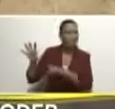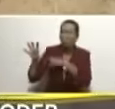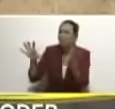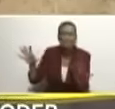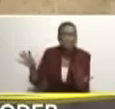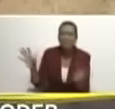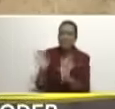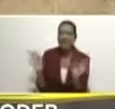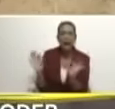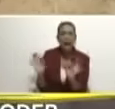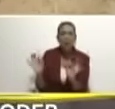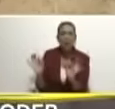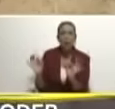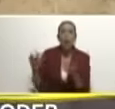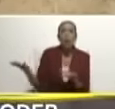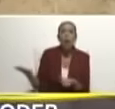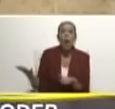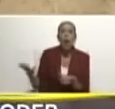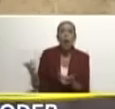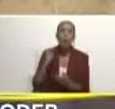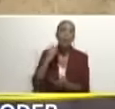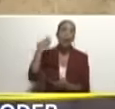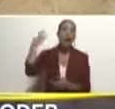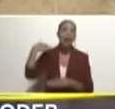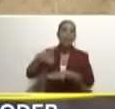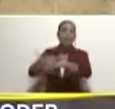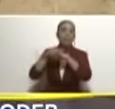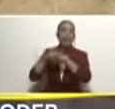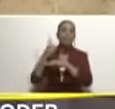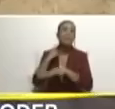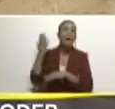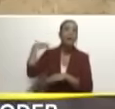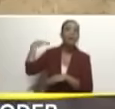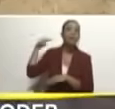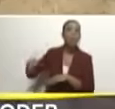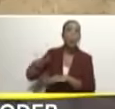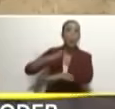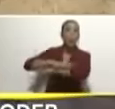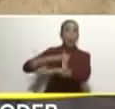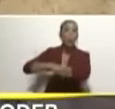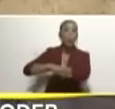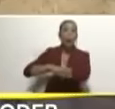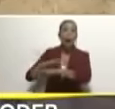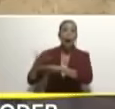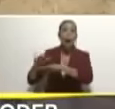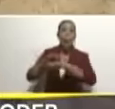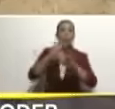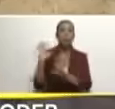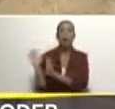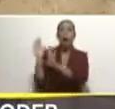ni cooperativa, actúa como la vieja Guyana Británica, ahora